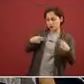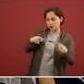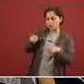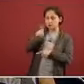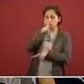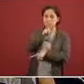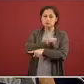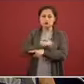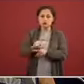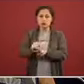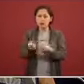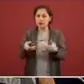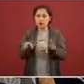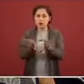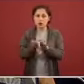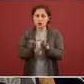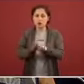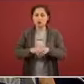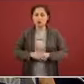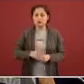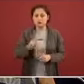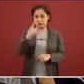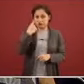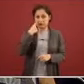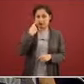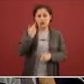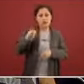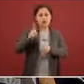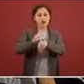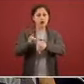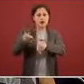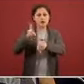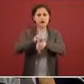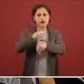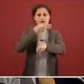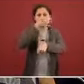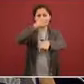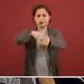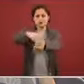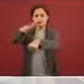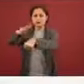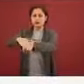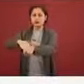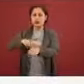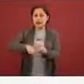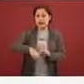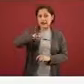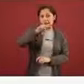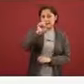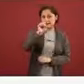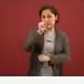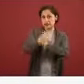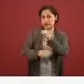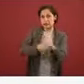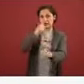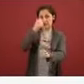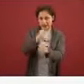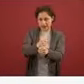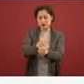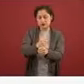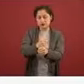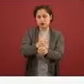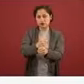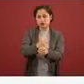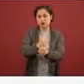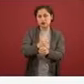cada día, adultos mayores de 60 años, y el riesgo va aumentando prácticamente por cada